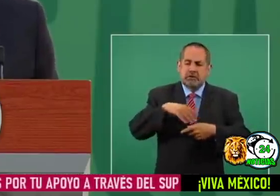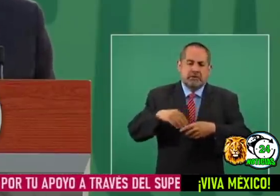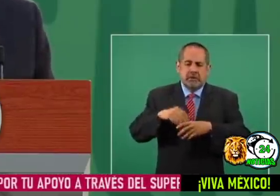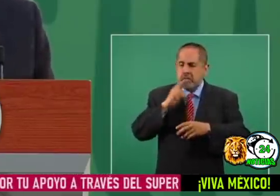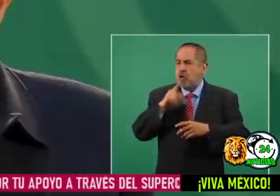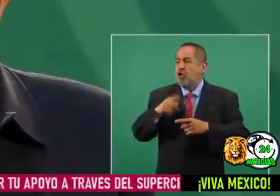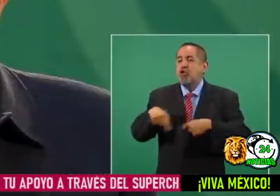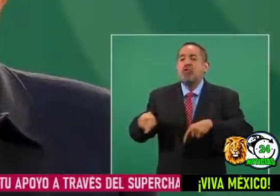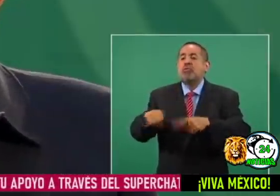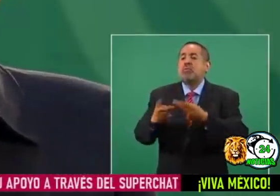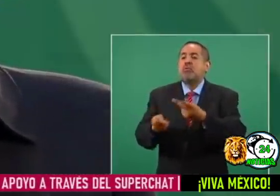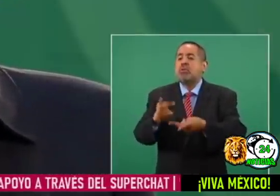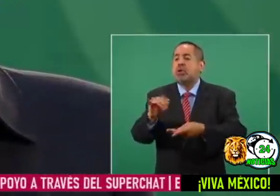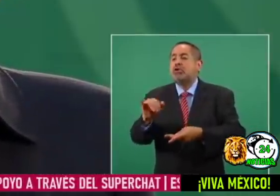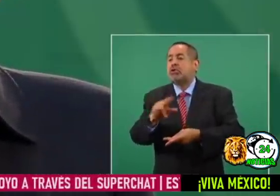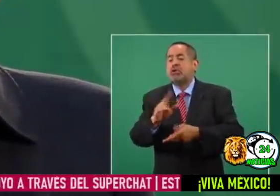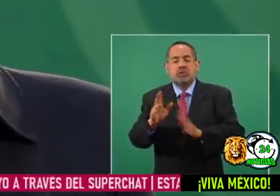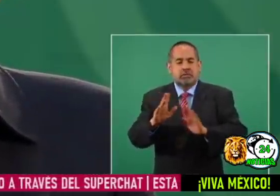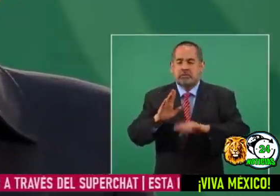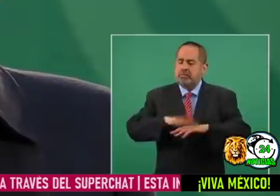al pueblo,